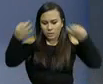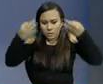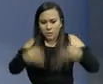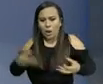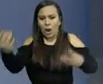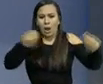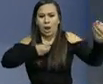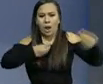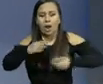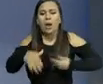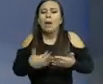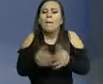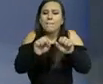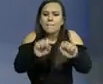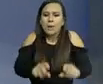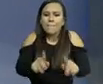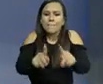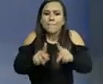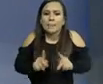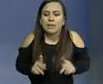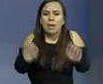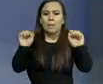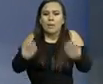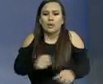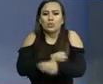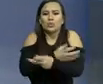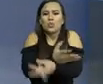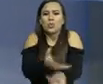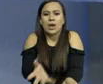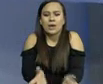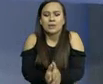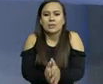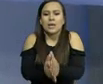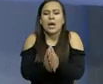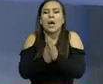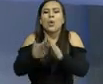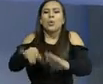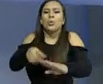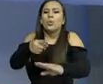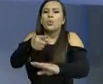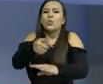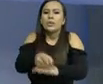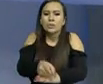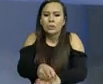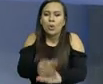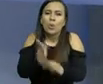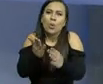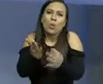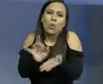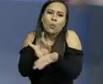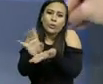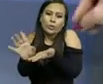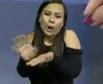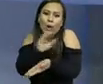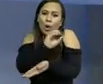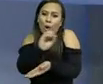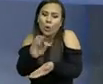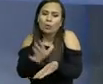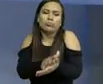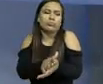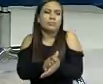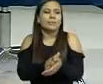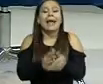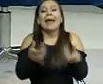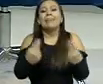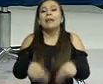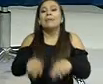sencillamente permite o sugiere el juicio político o en su defecto lo contrario habría los votos para la censura